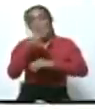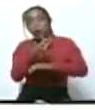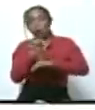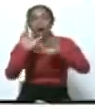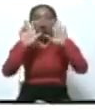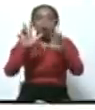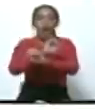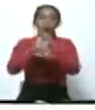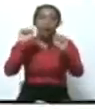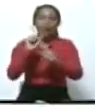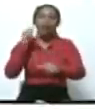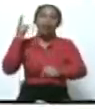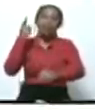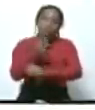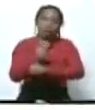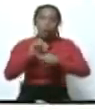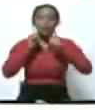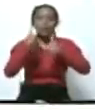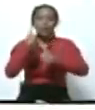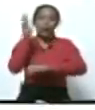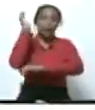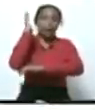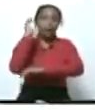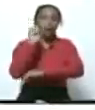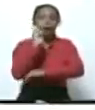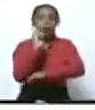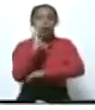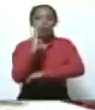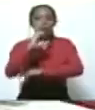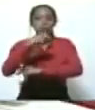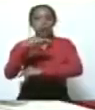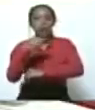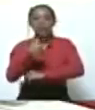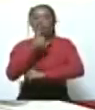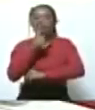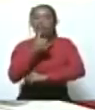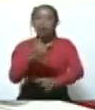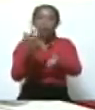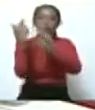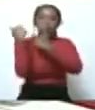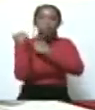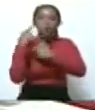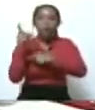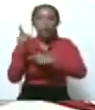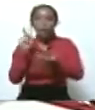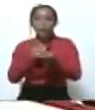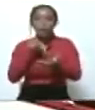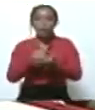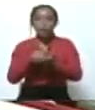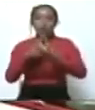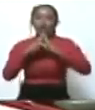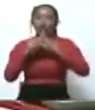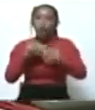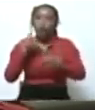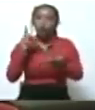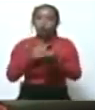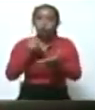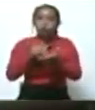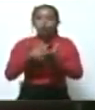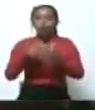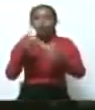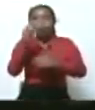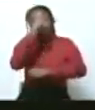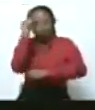mañana deben arrancar las asambleas en la UVCH. ¿Quiénes estarán allí? Todos los militantes de nuestro partido sin ningún